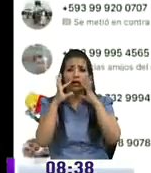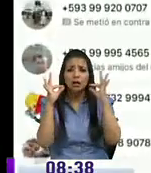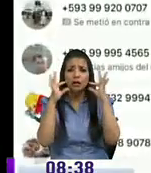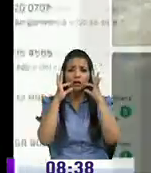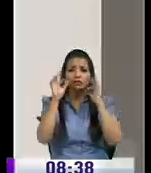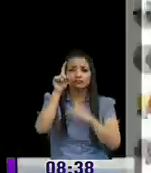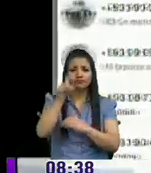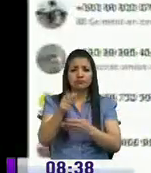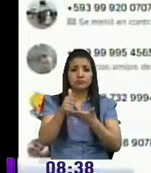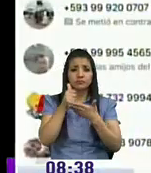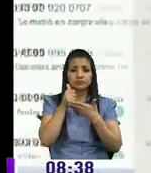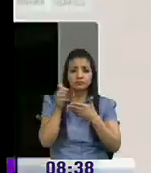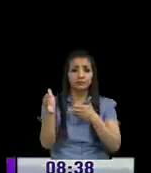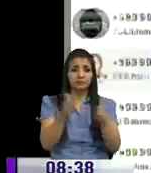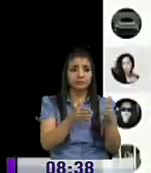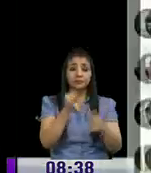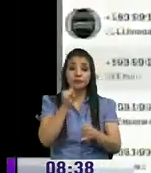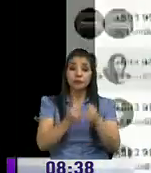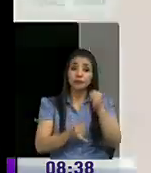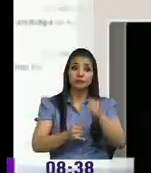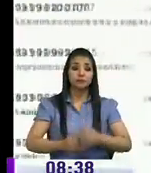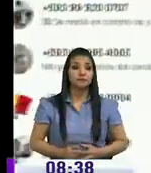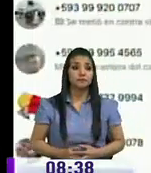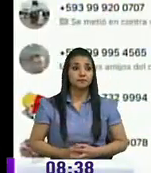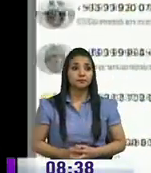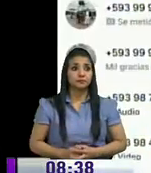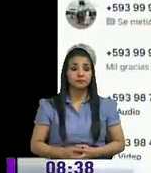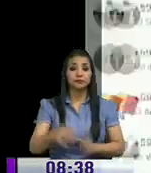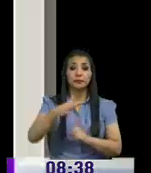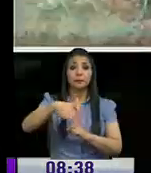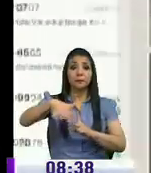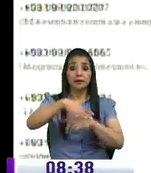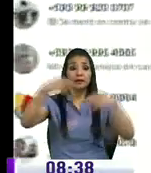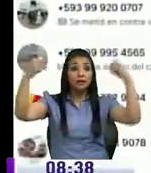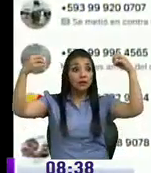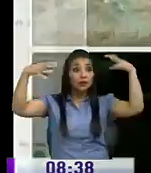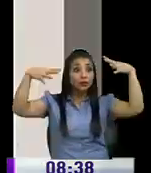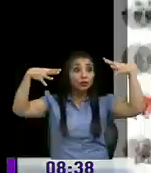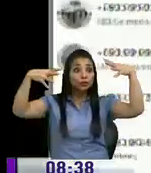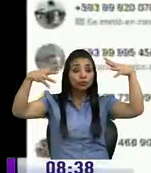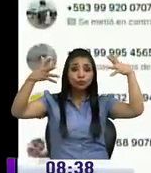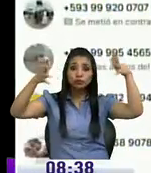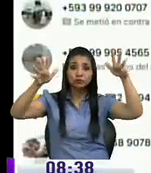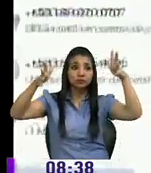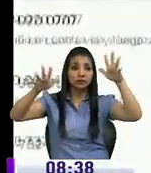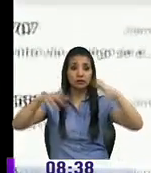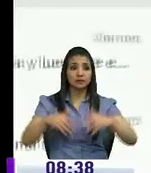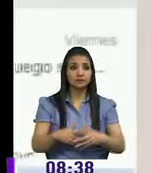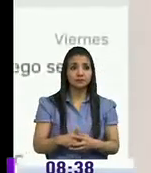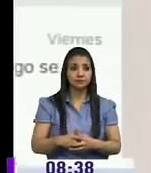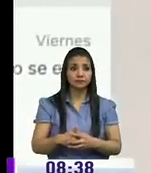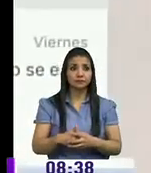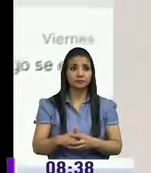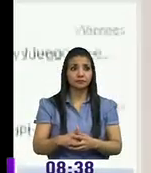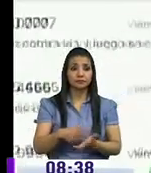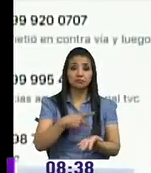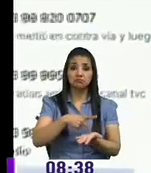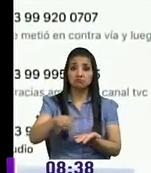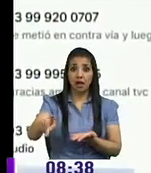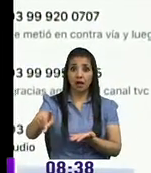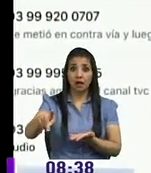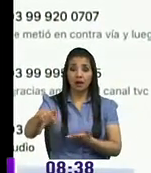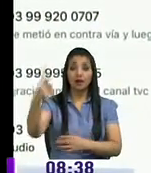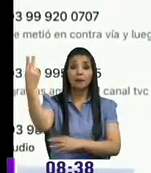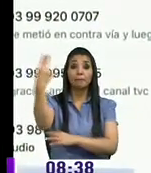necesitamos ayuda para ellos. Y finalmente, y dicen que el parque no tiene luz. Claro, mira, no tiene luz. Y por favor, pagamos peaje y un mes con